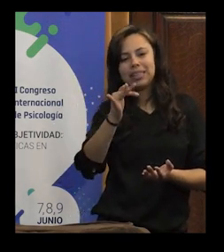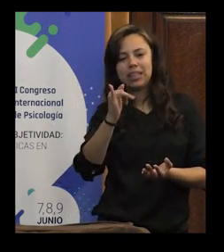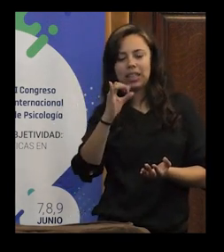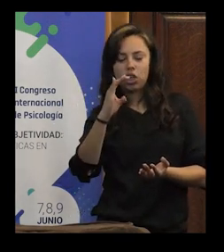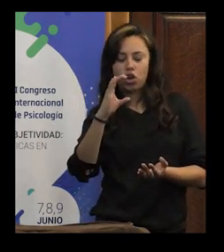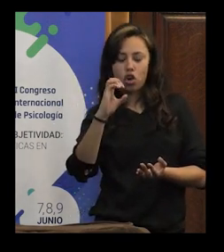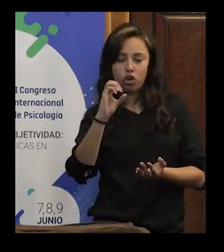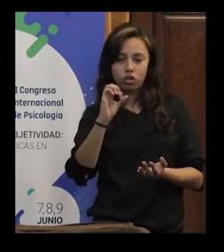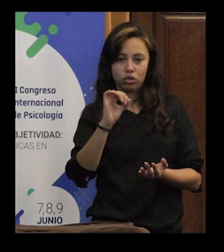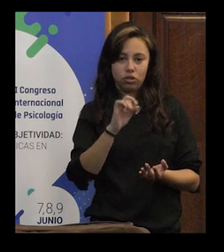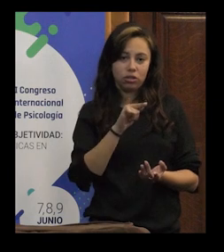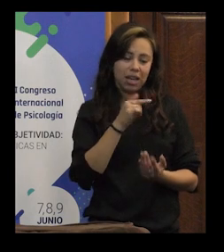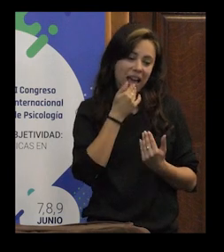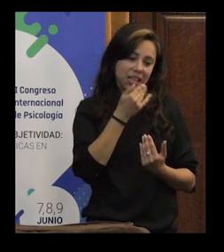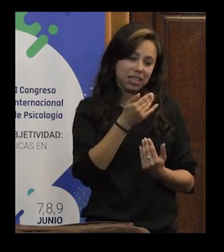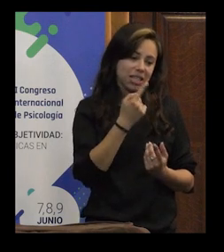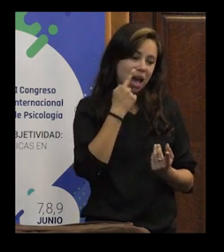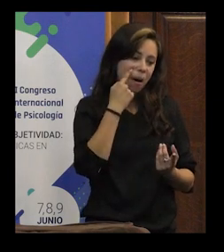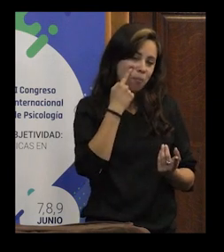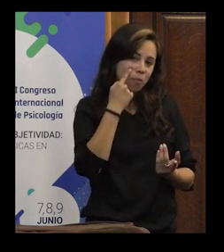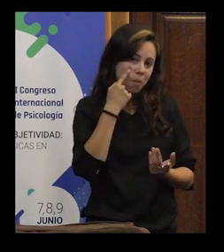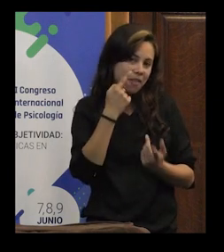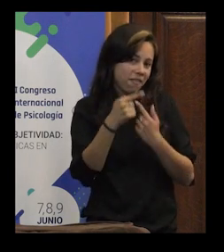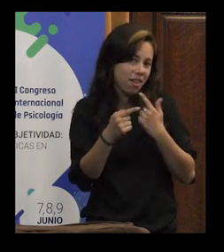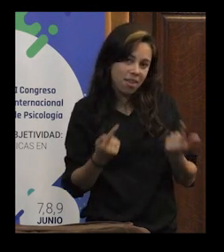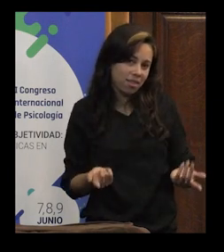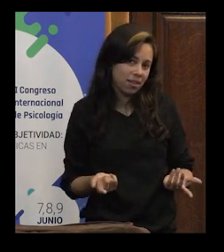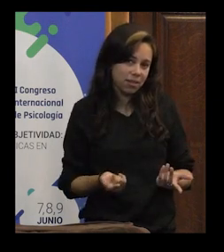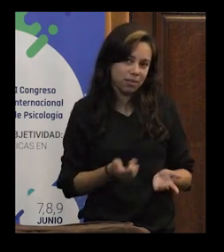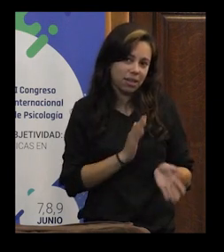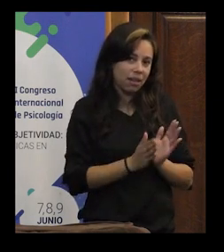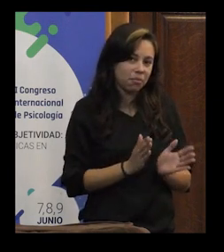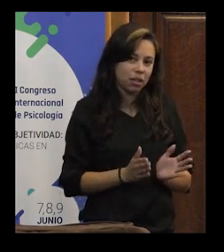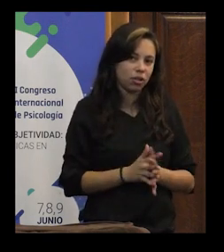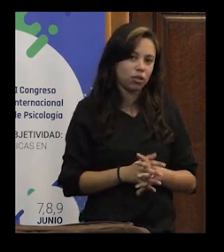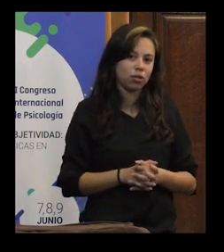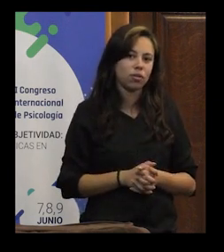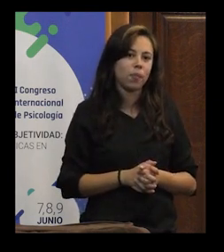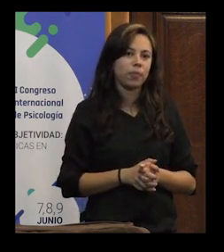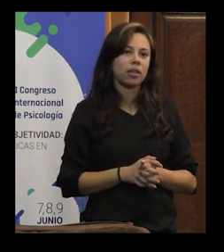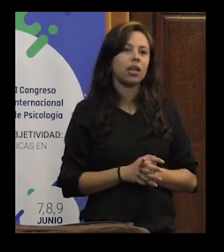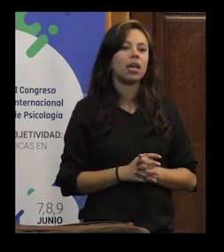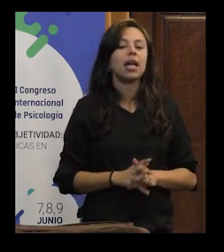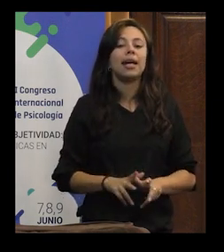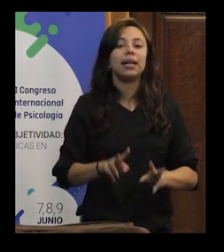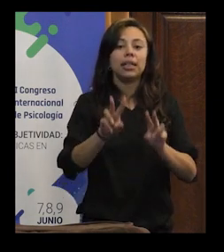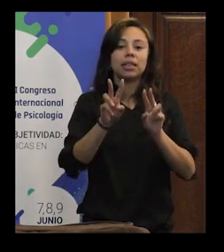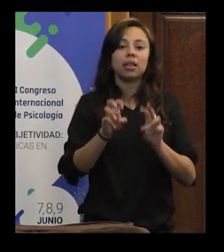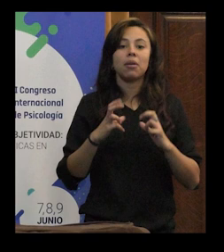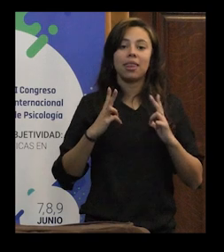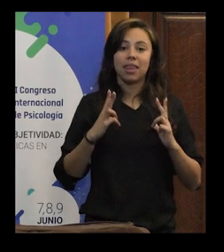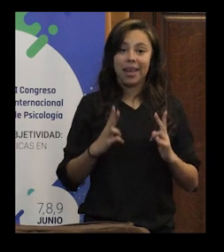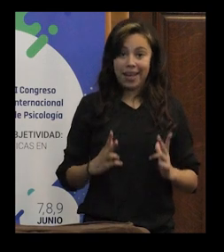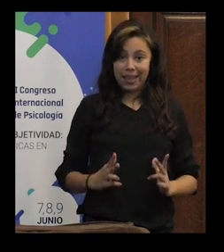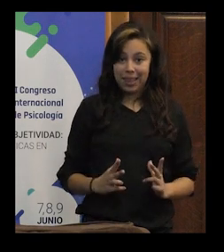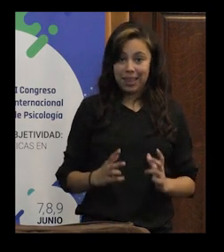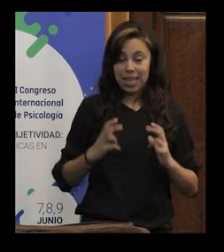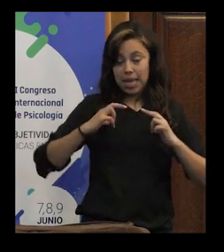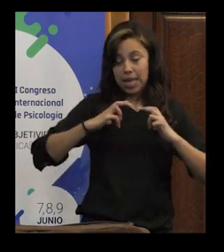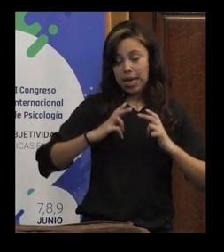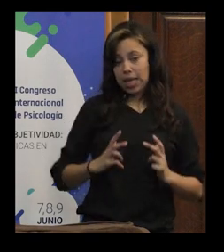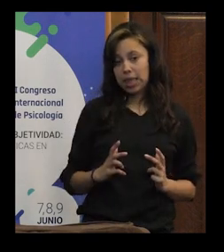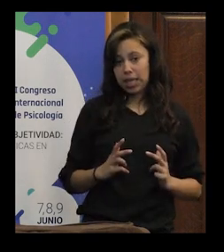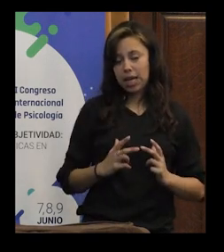Ok. Las cuestiones éticas se refieren a los numerosos problemas que rodean